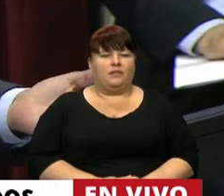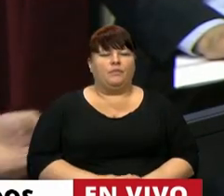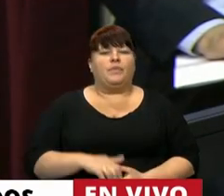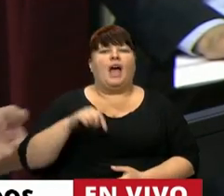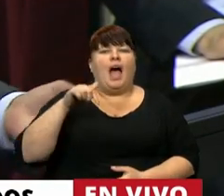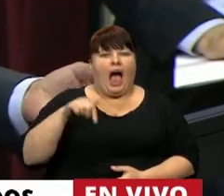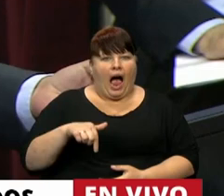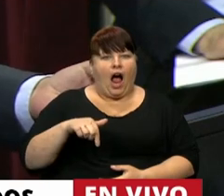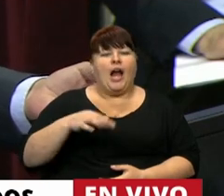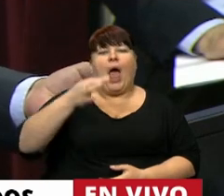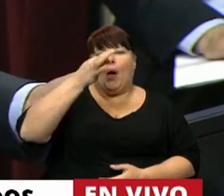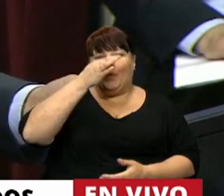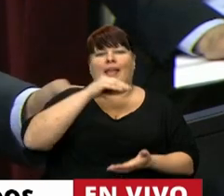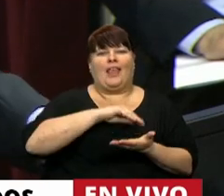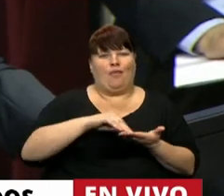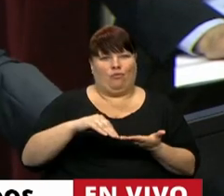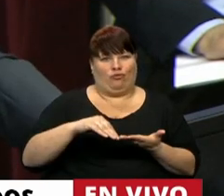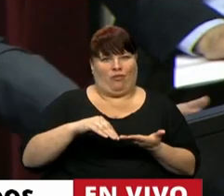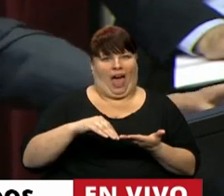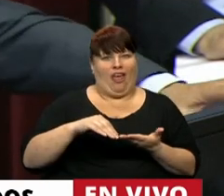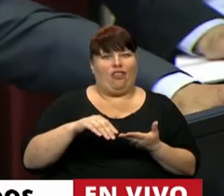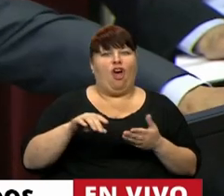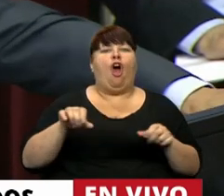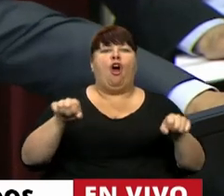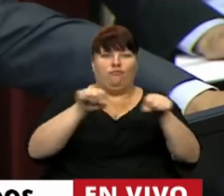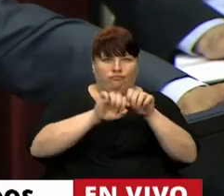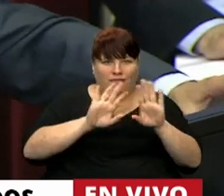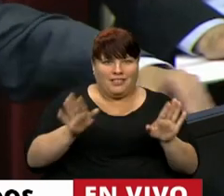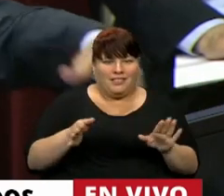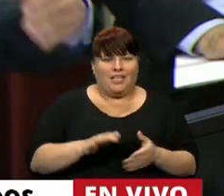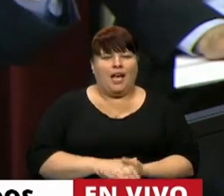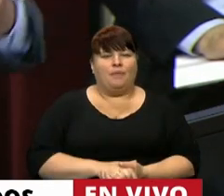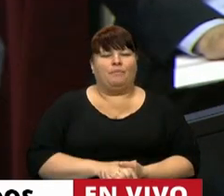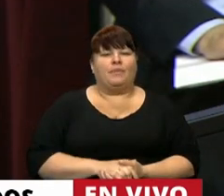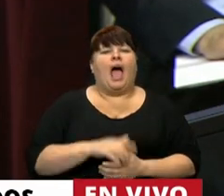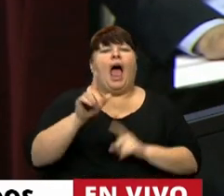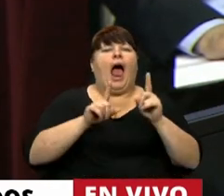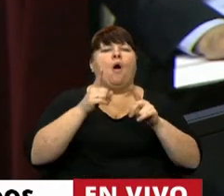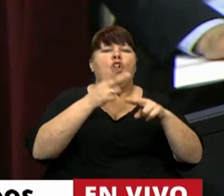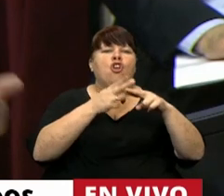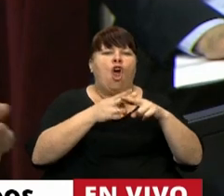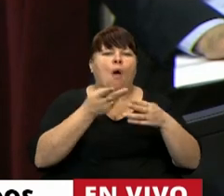Ahora tenemos 20 diputados logueados. Varios igual son